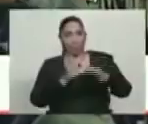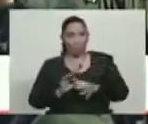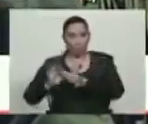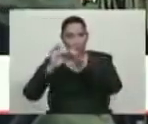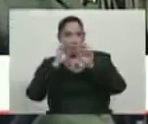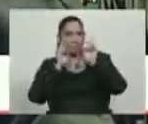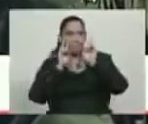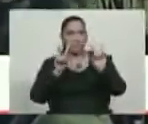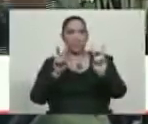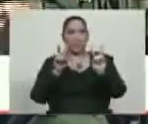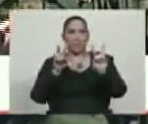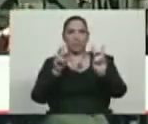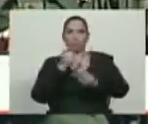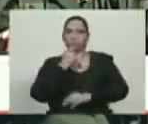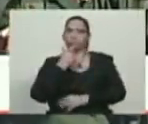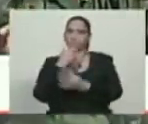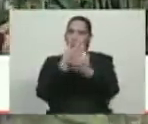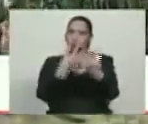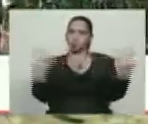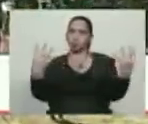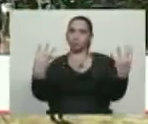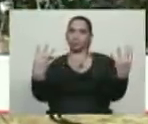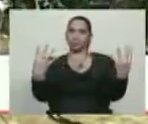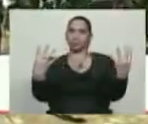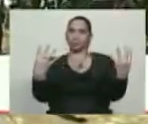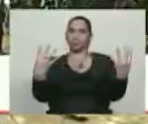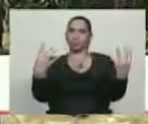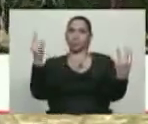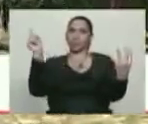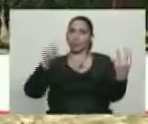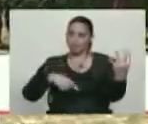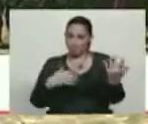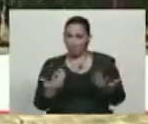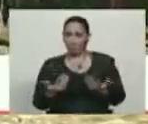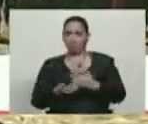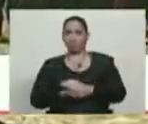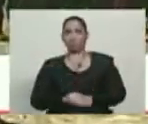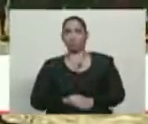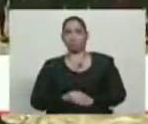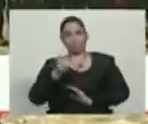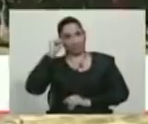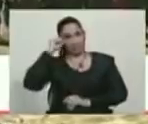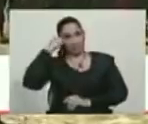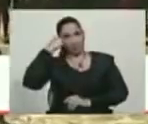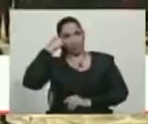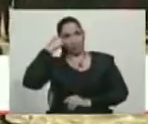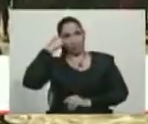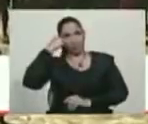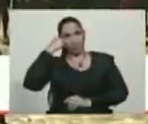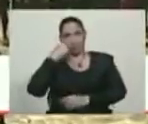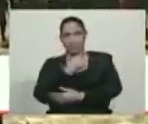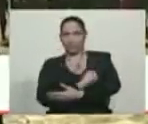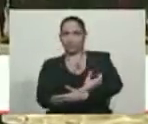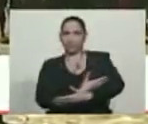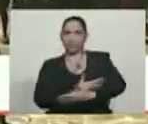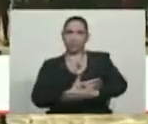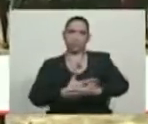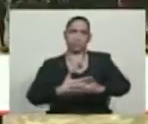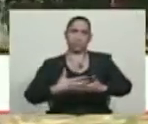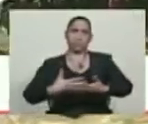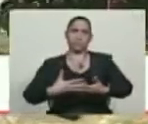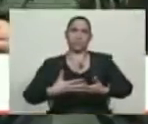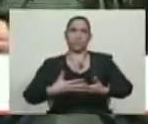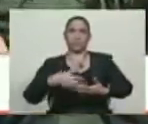ve, hermosa como se ve. Pero también, mi comandante en jefe, hay que recordar la sangre que ha derramado la Guardia